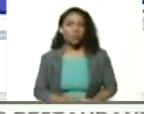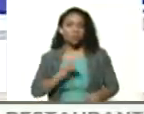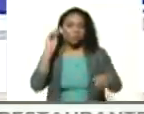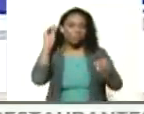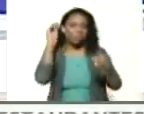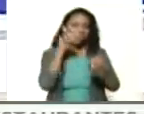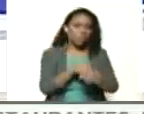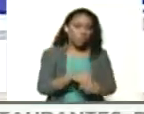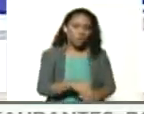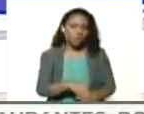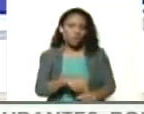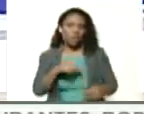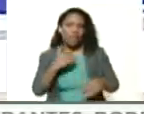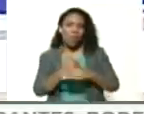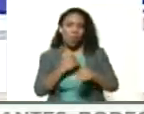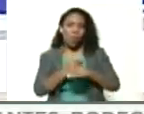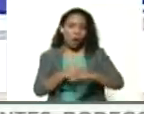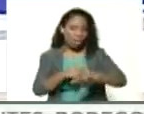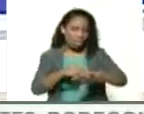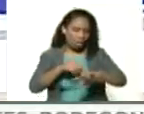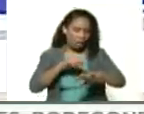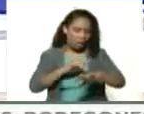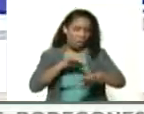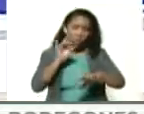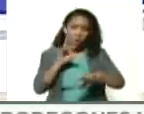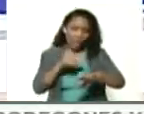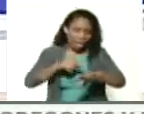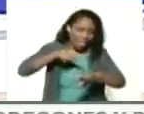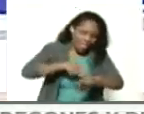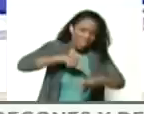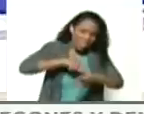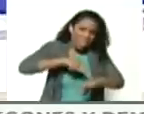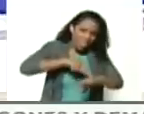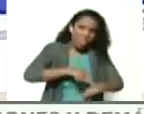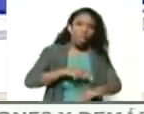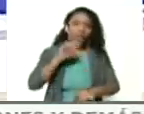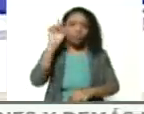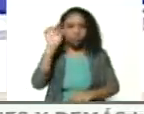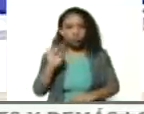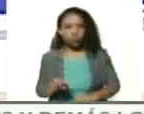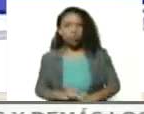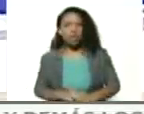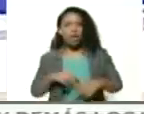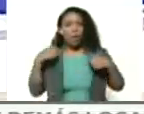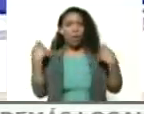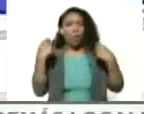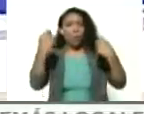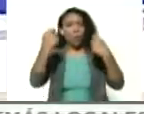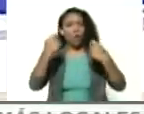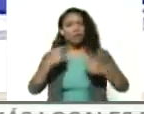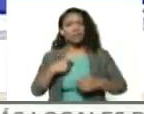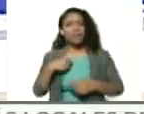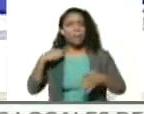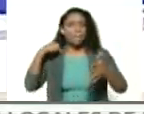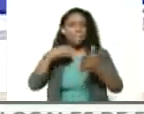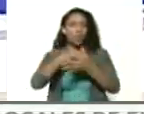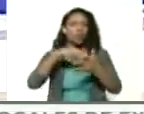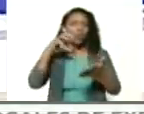metiendo el dedo en la llaga del dolor diario, en una campaña